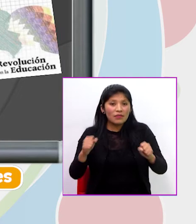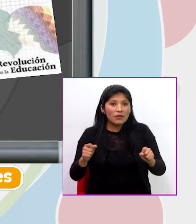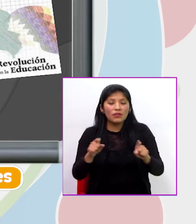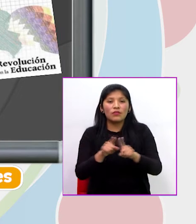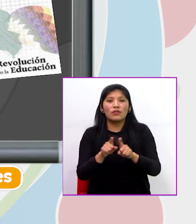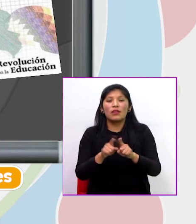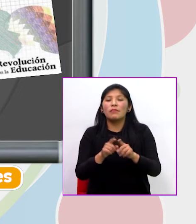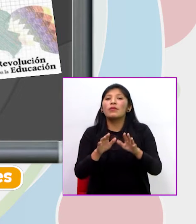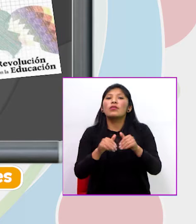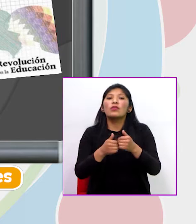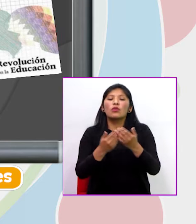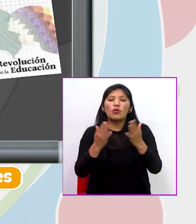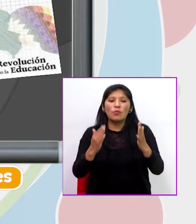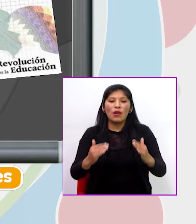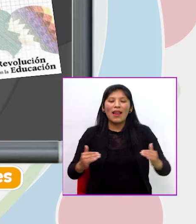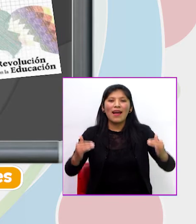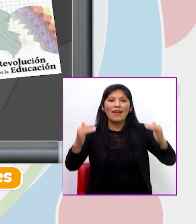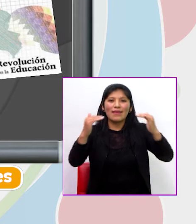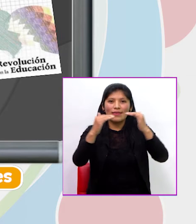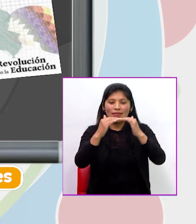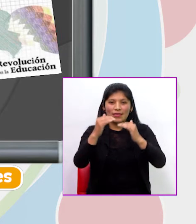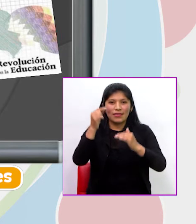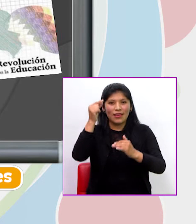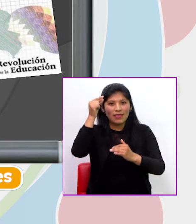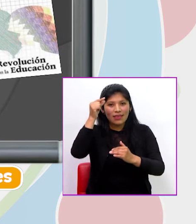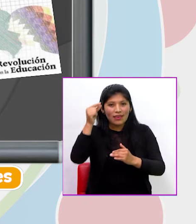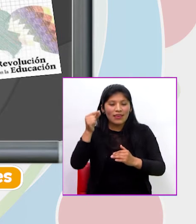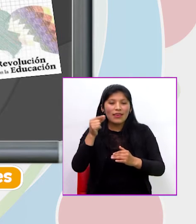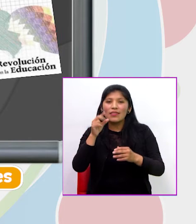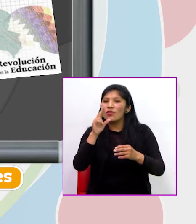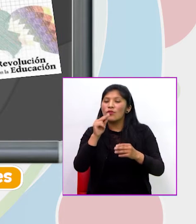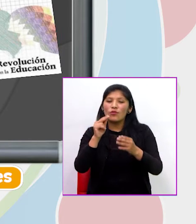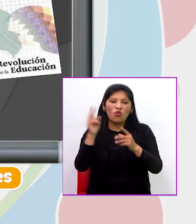de eso promover la equidad de género, no a la